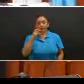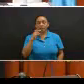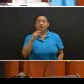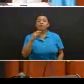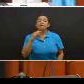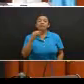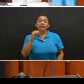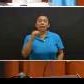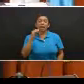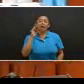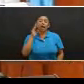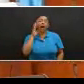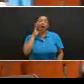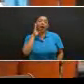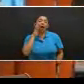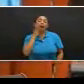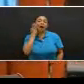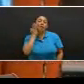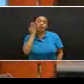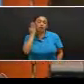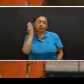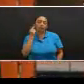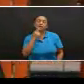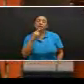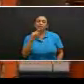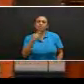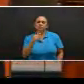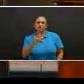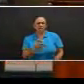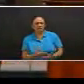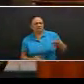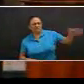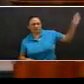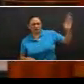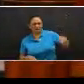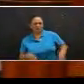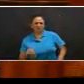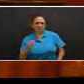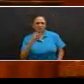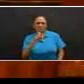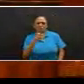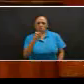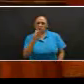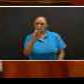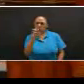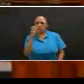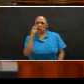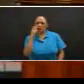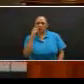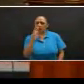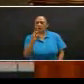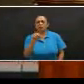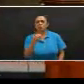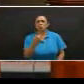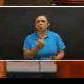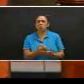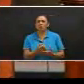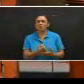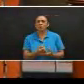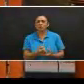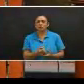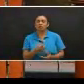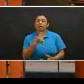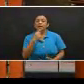niño. Y de repente le dice la esposa, llévate allá a tu papá que ya no lo aguanto. Y total que le dice él al hijo, anda a traer un